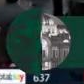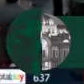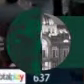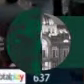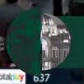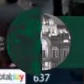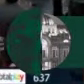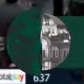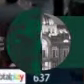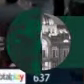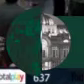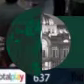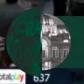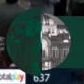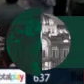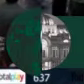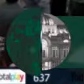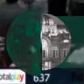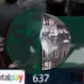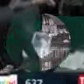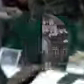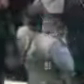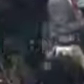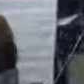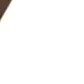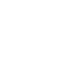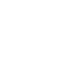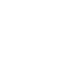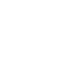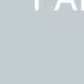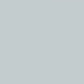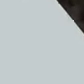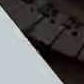mayo para reanudar las labores legislativas.